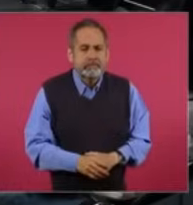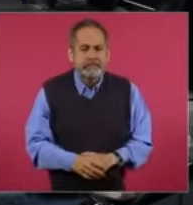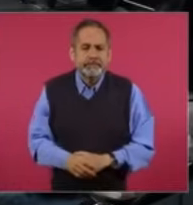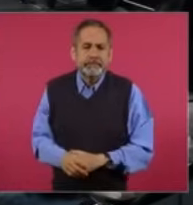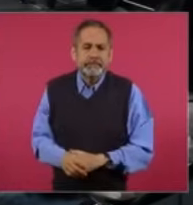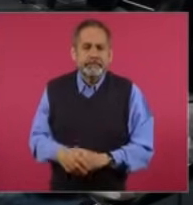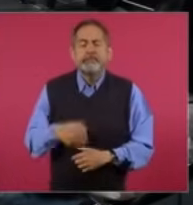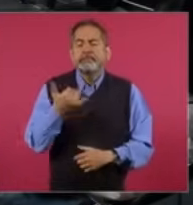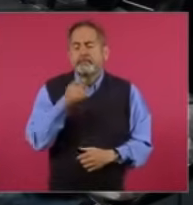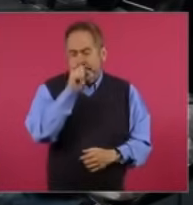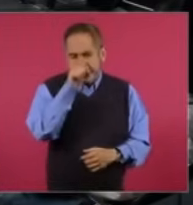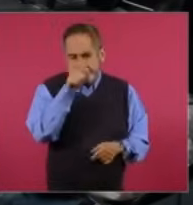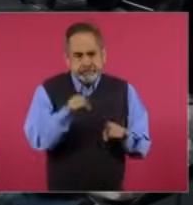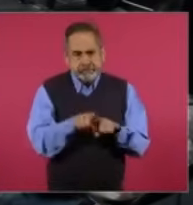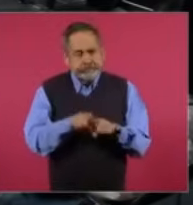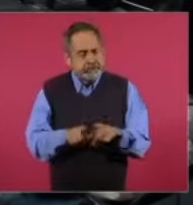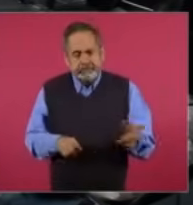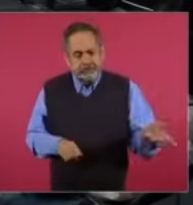lo que hacen